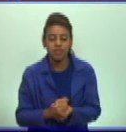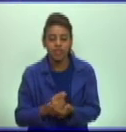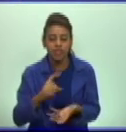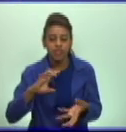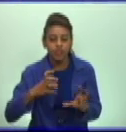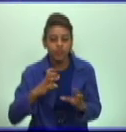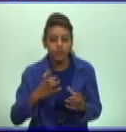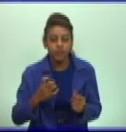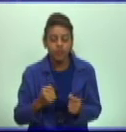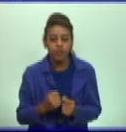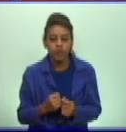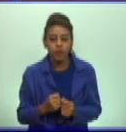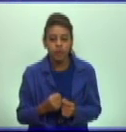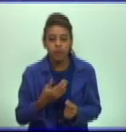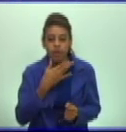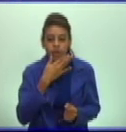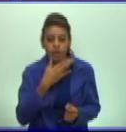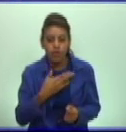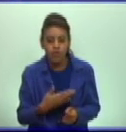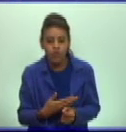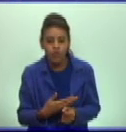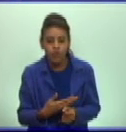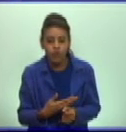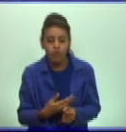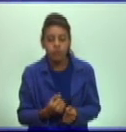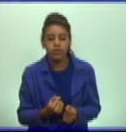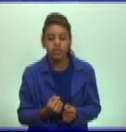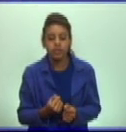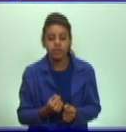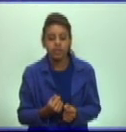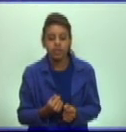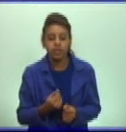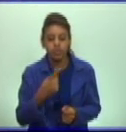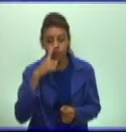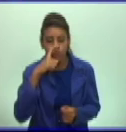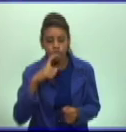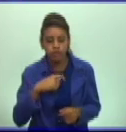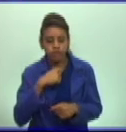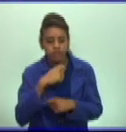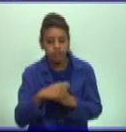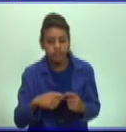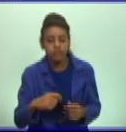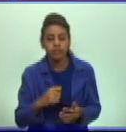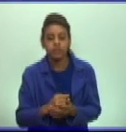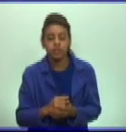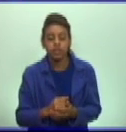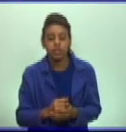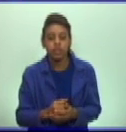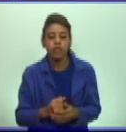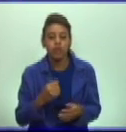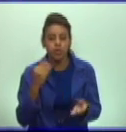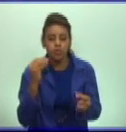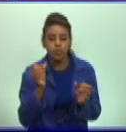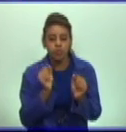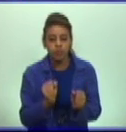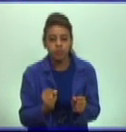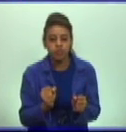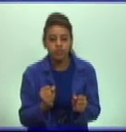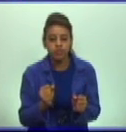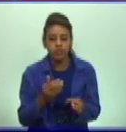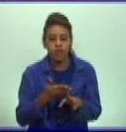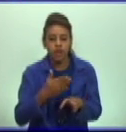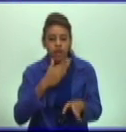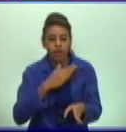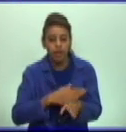manera es que los jóvenes, los adolescentes y los niños ratifican su posición ante